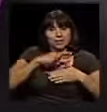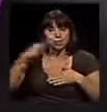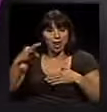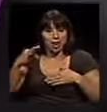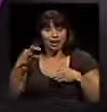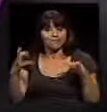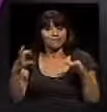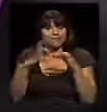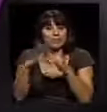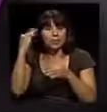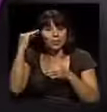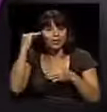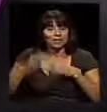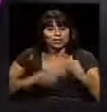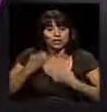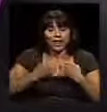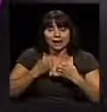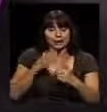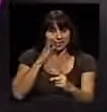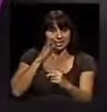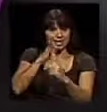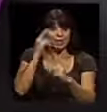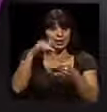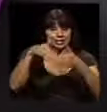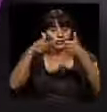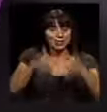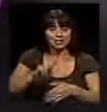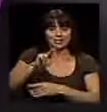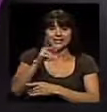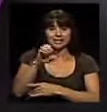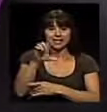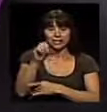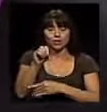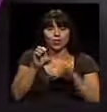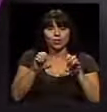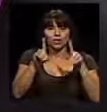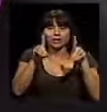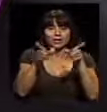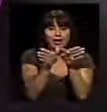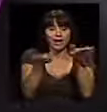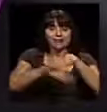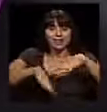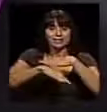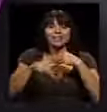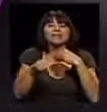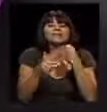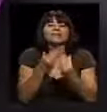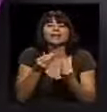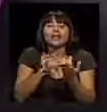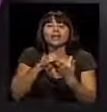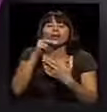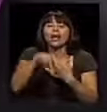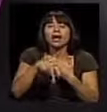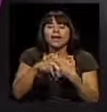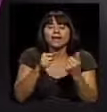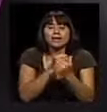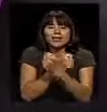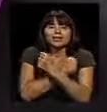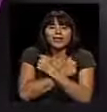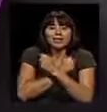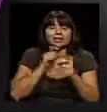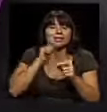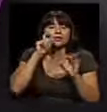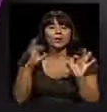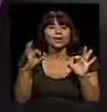emocional. Está dirigida a estudiantes de tercer ciclo de la educación general básica. Se trata del programa de afectividad y sexualidad integral